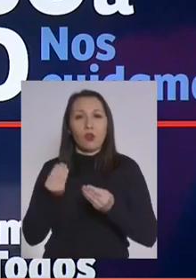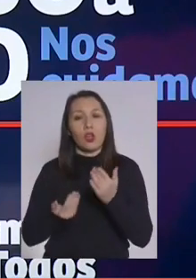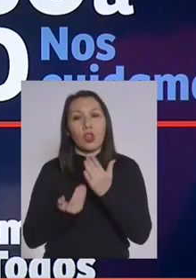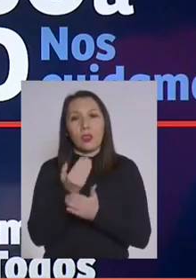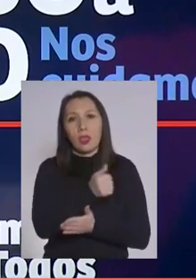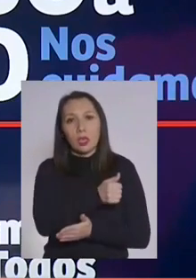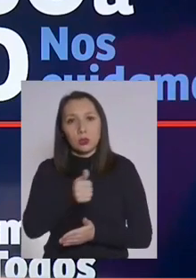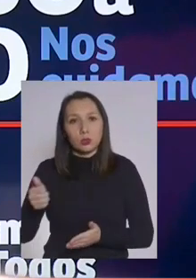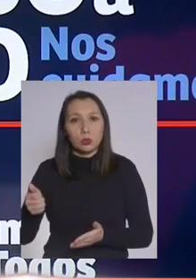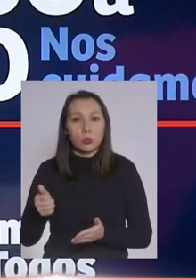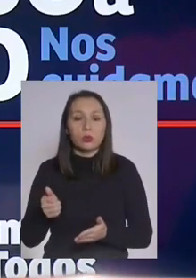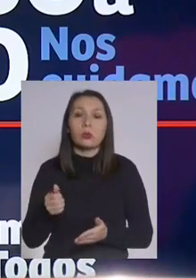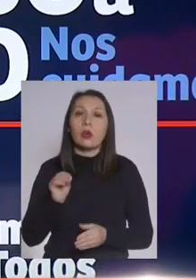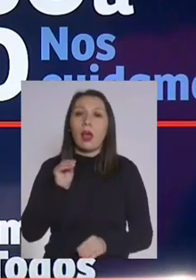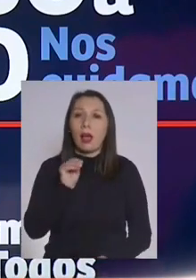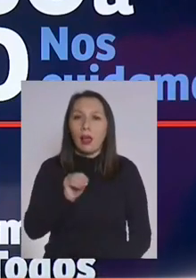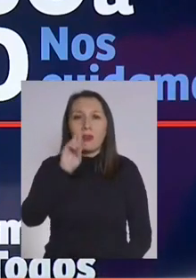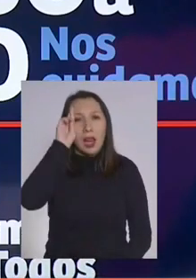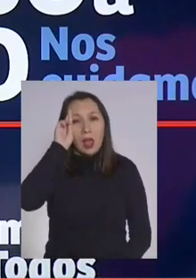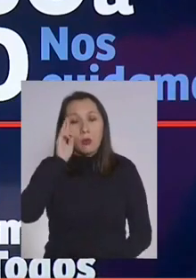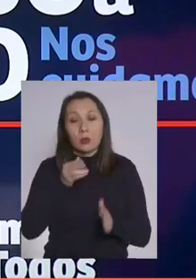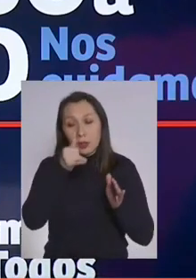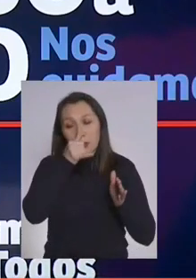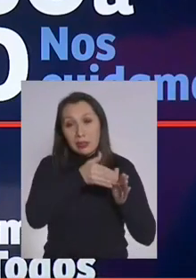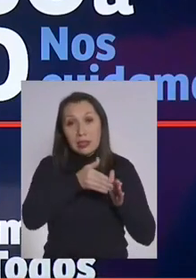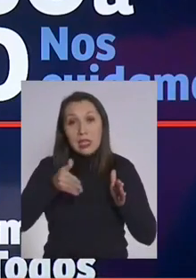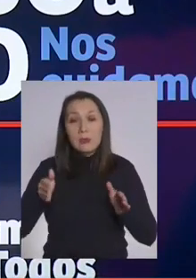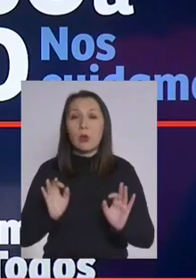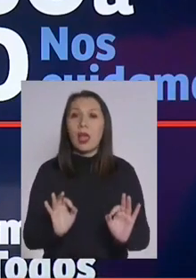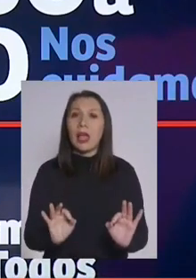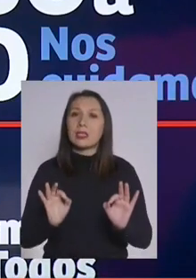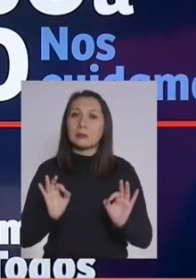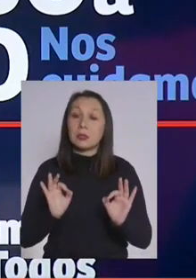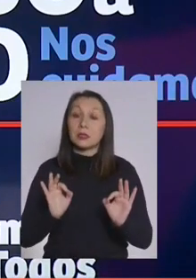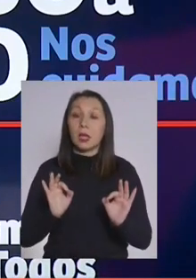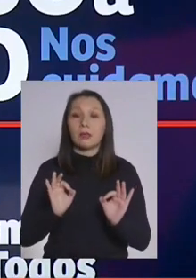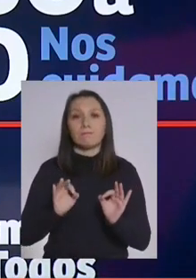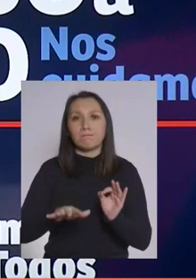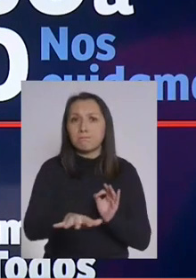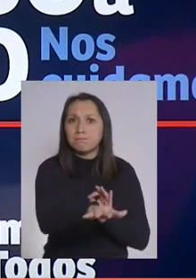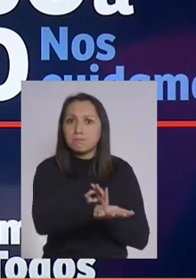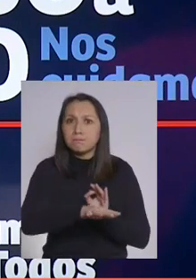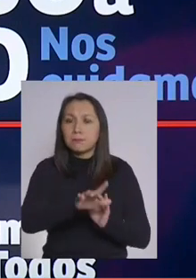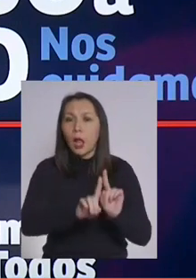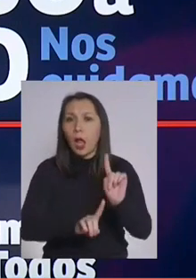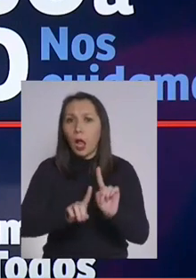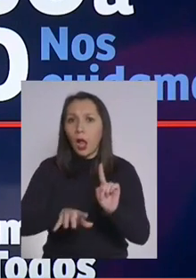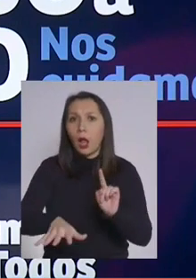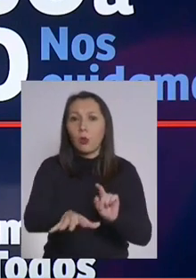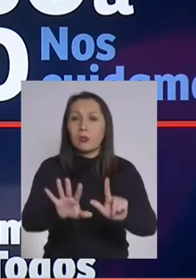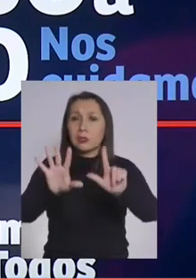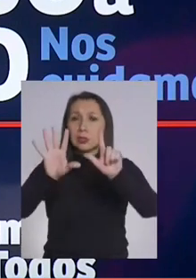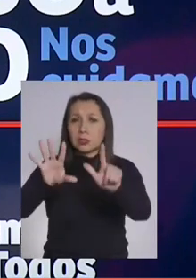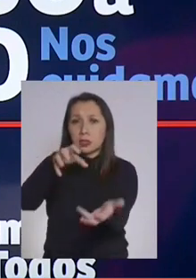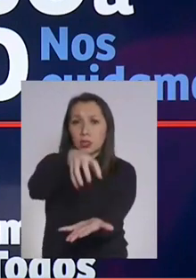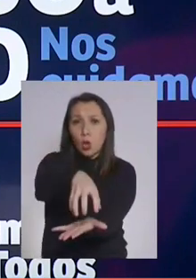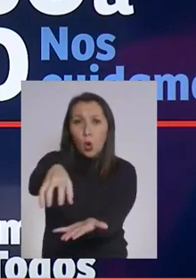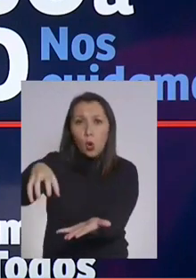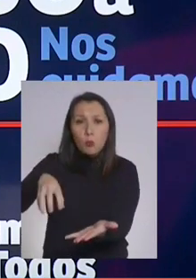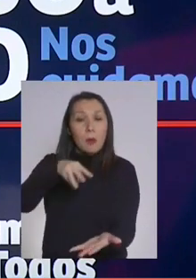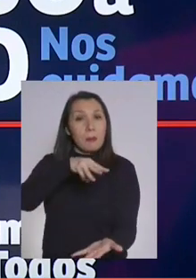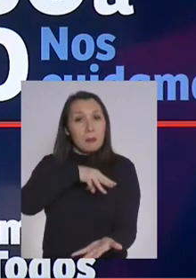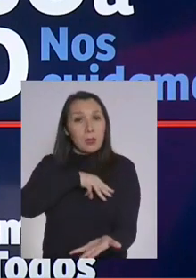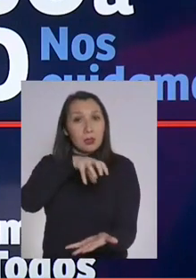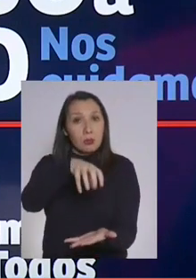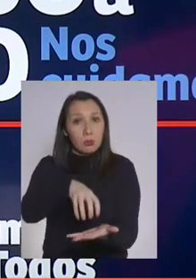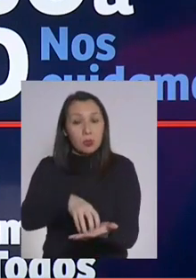y recordar que estamos en un momento especial por una parte hay 7 comunas en la región